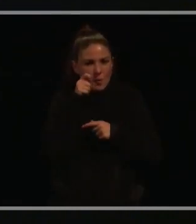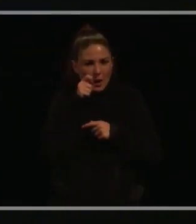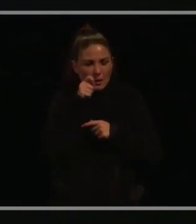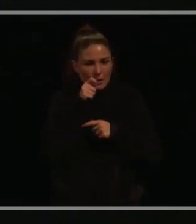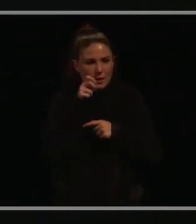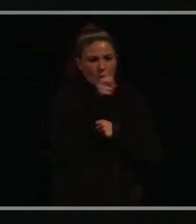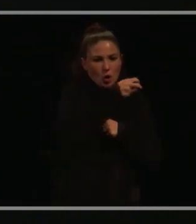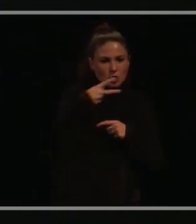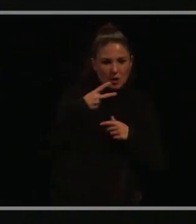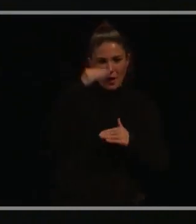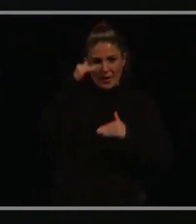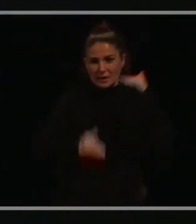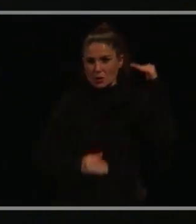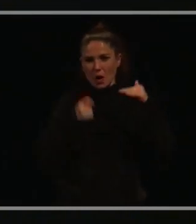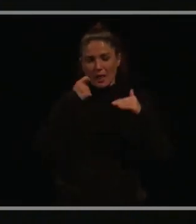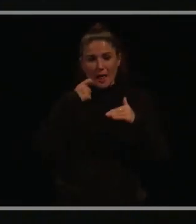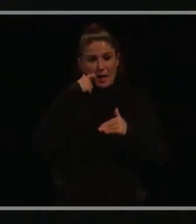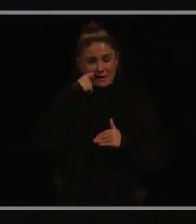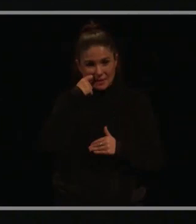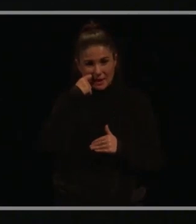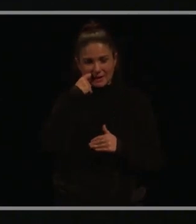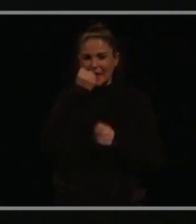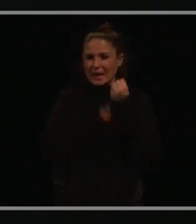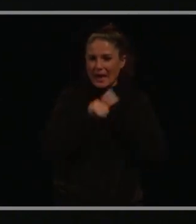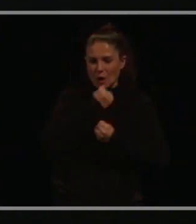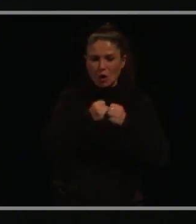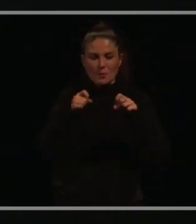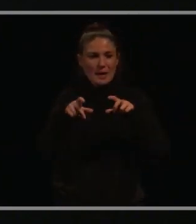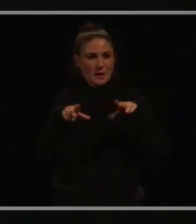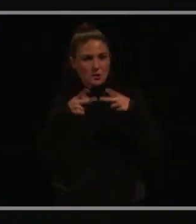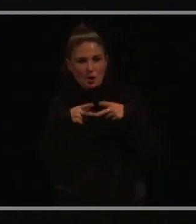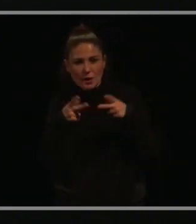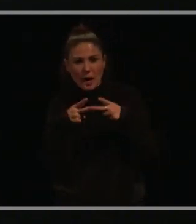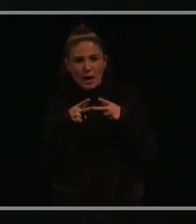las desigualdades sanitarias, económicas, sociales y de cuidado.